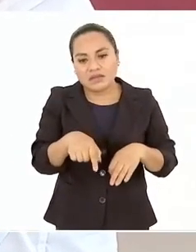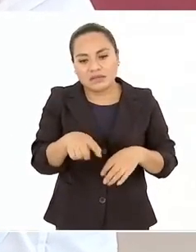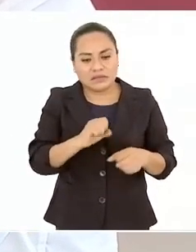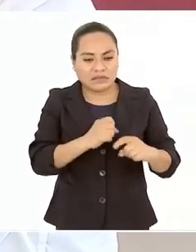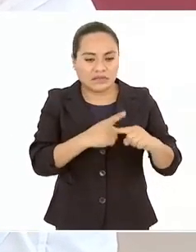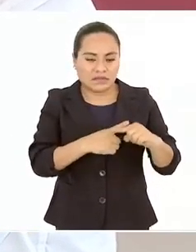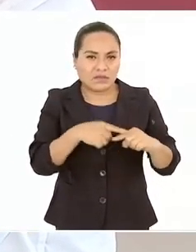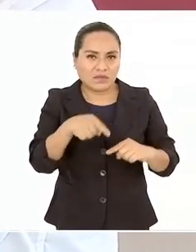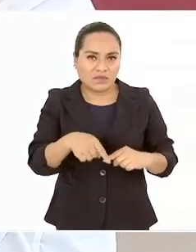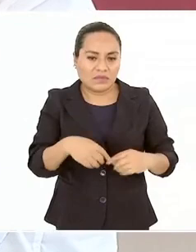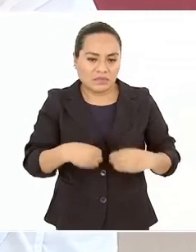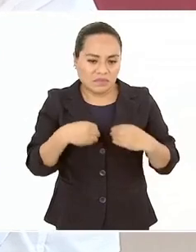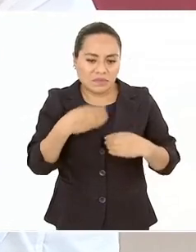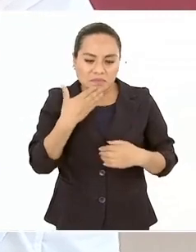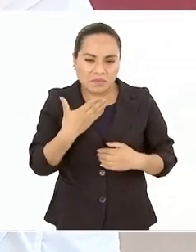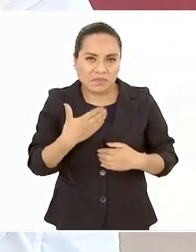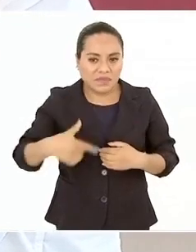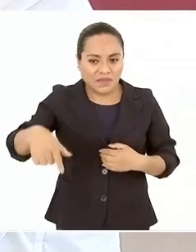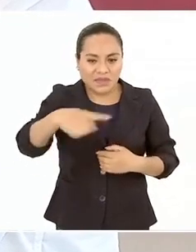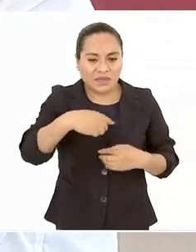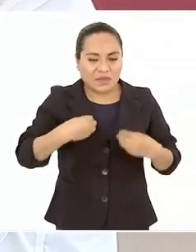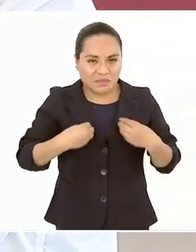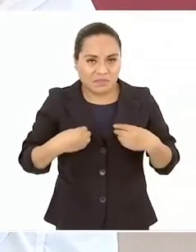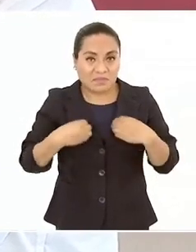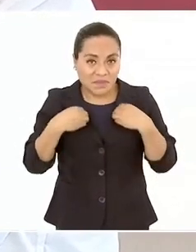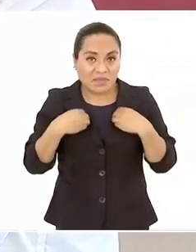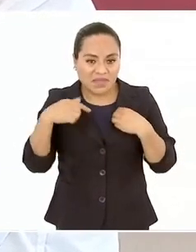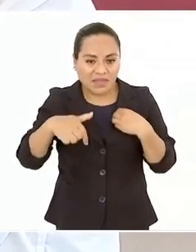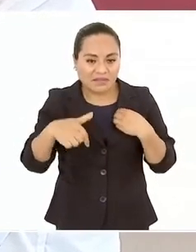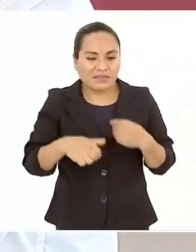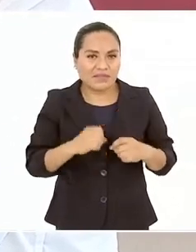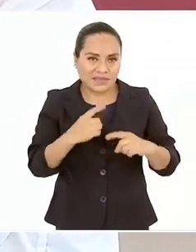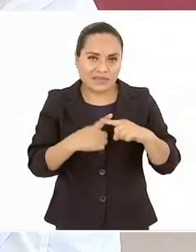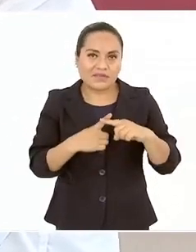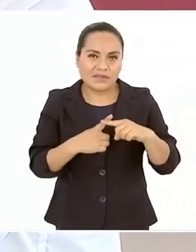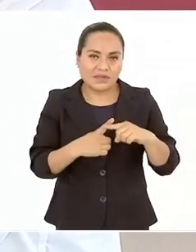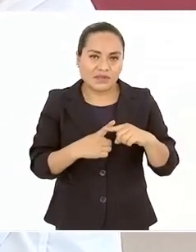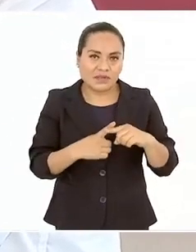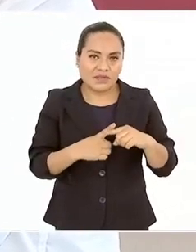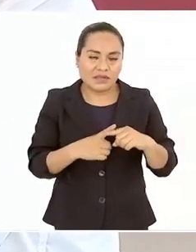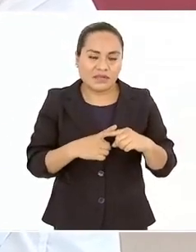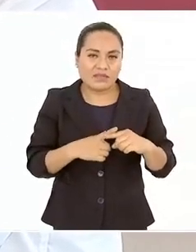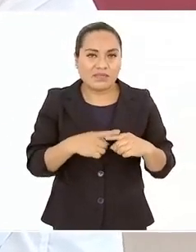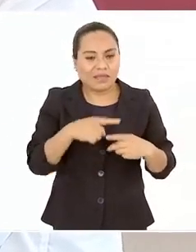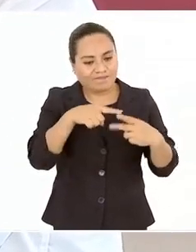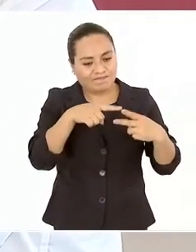pueblo. Entonces, son las tres cosas que tengo